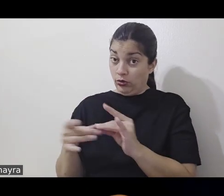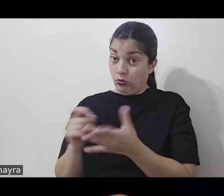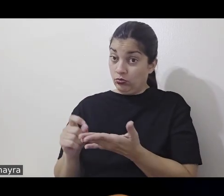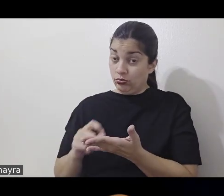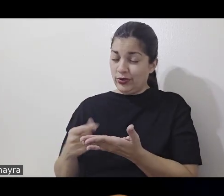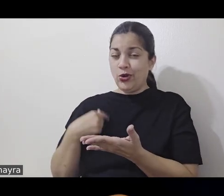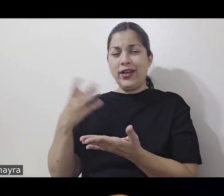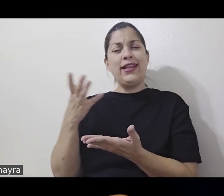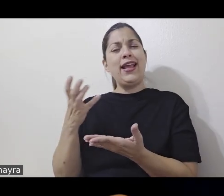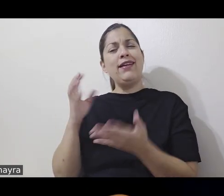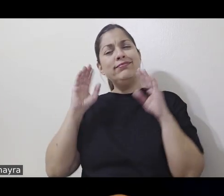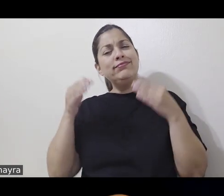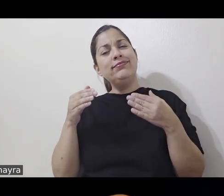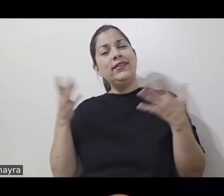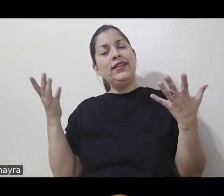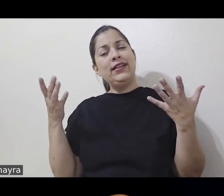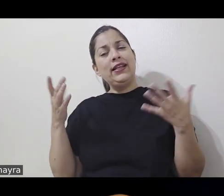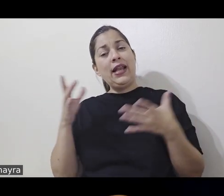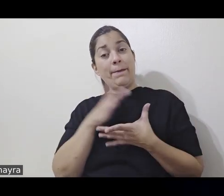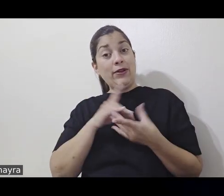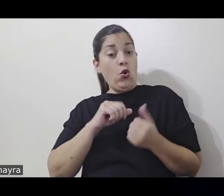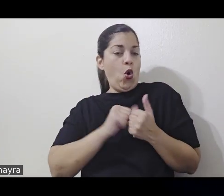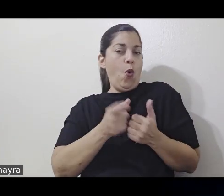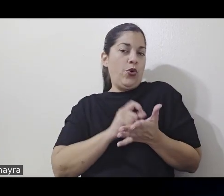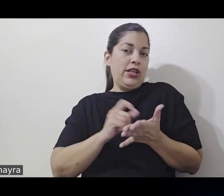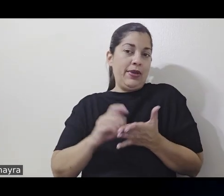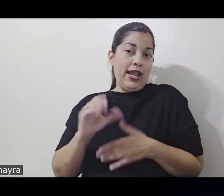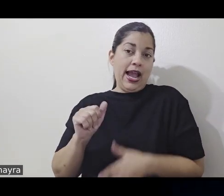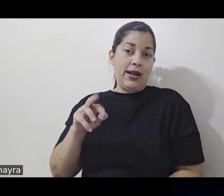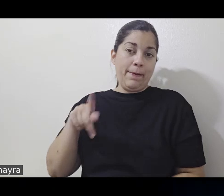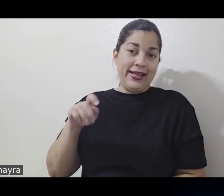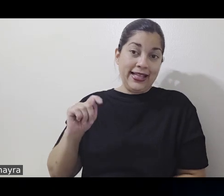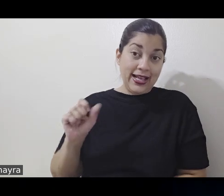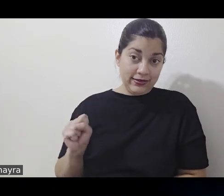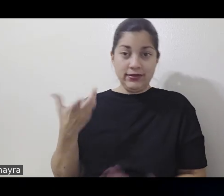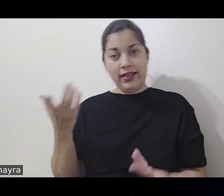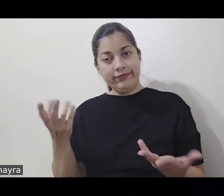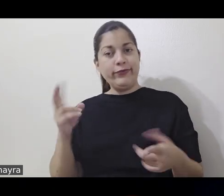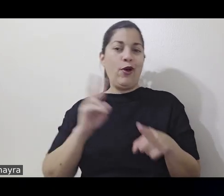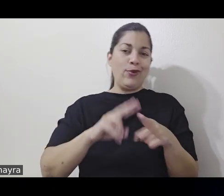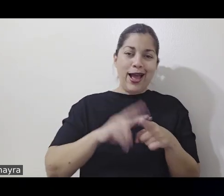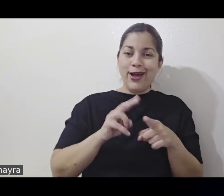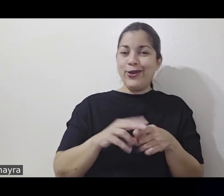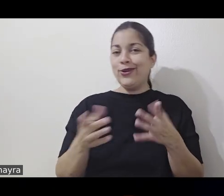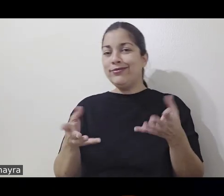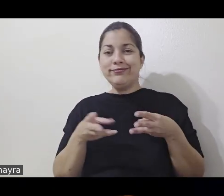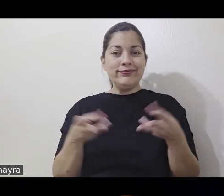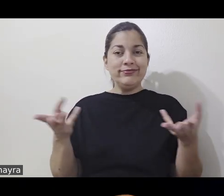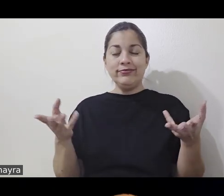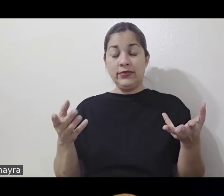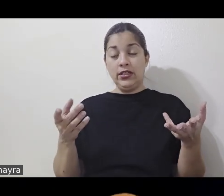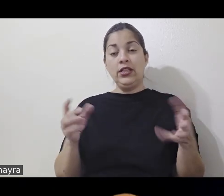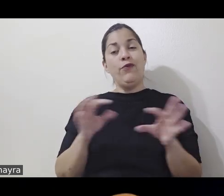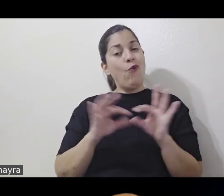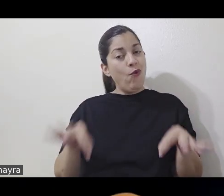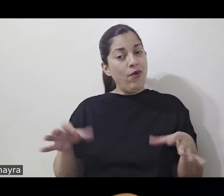tener como ese espíritu de cómo se escribían las carpetas y esas palabras y ese vocabulario y el estilo. Y ahí fue que yo